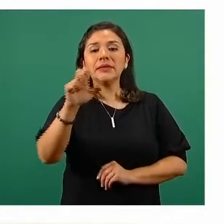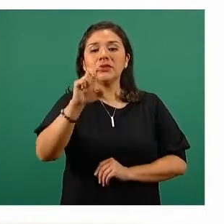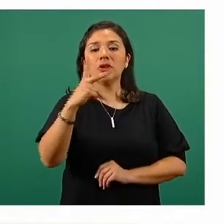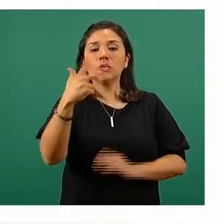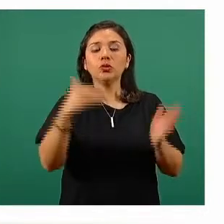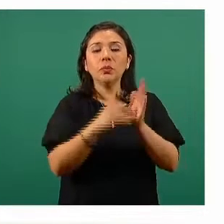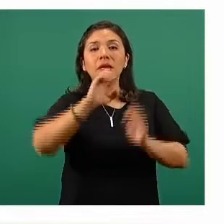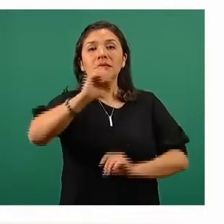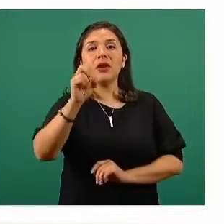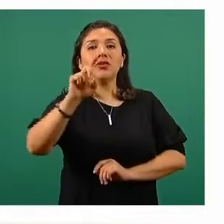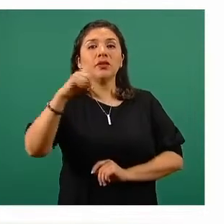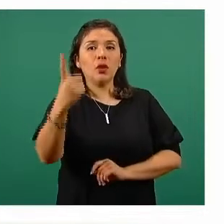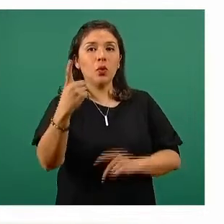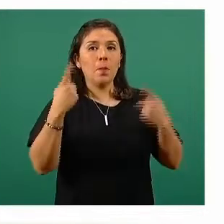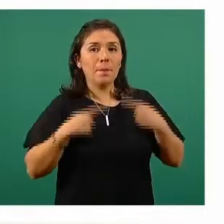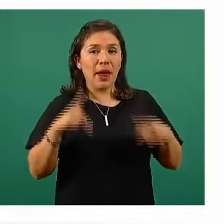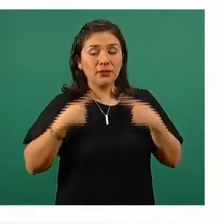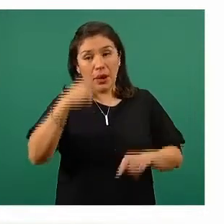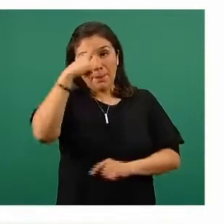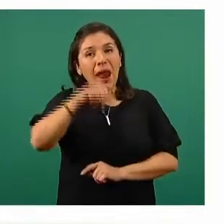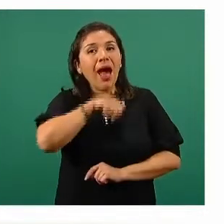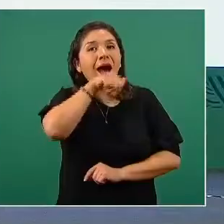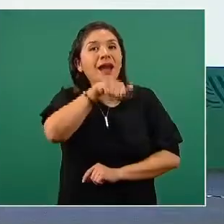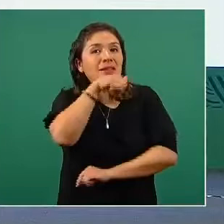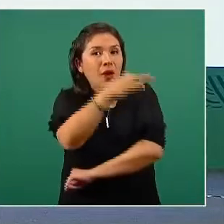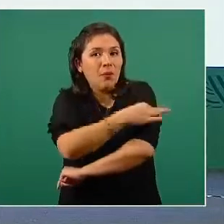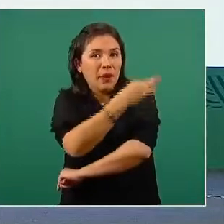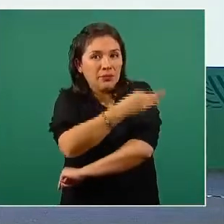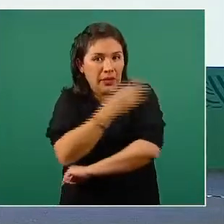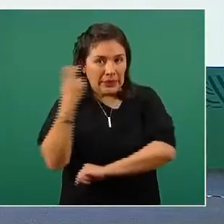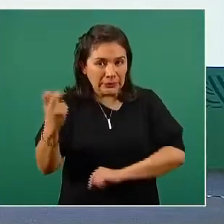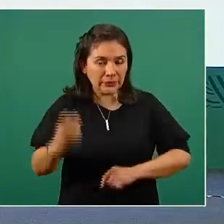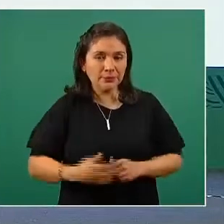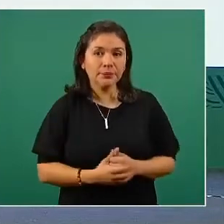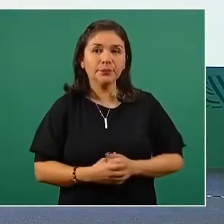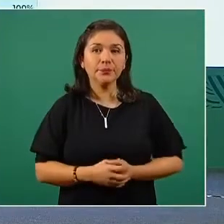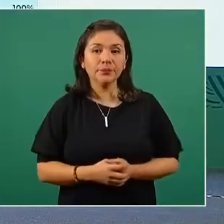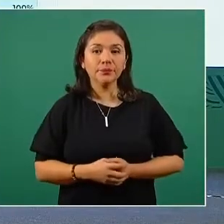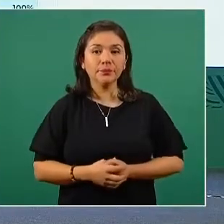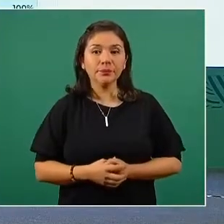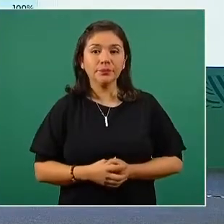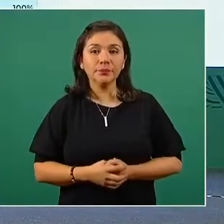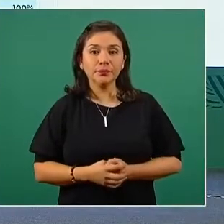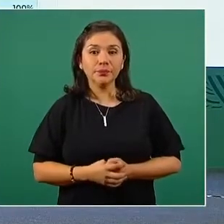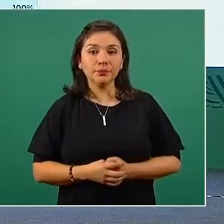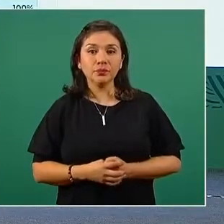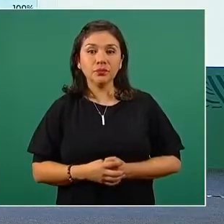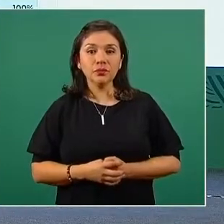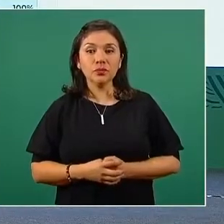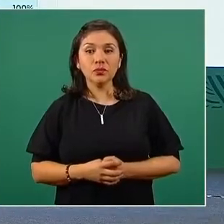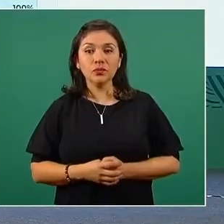638.031, o sea, a la población de adultos mayores.